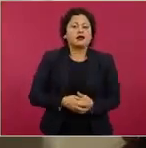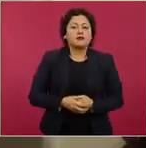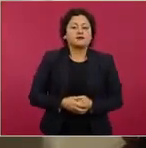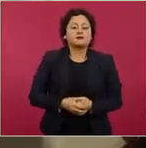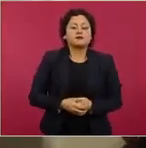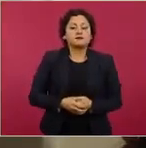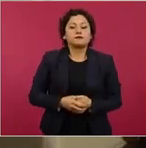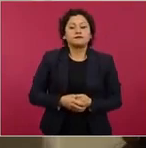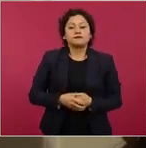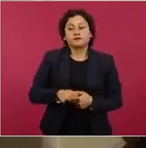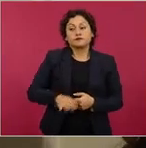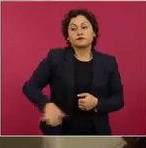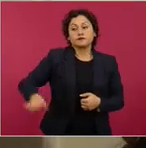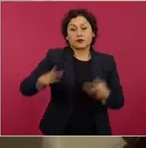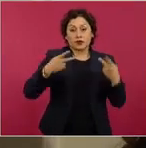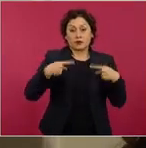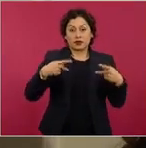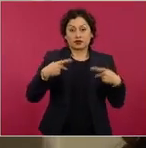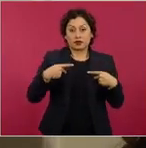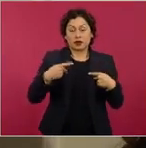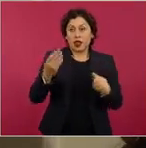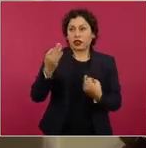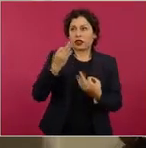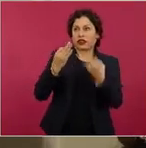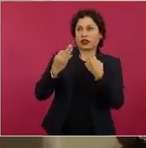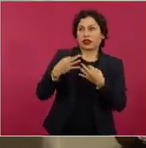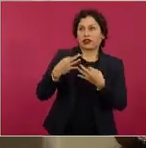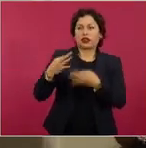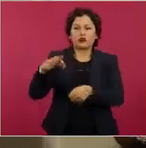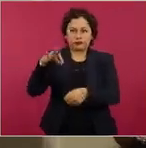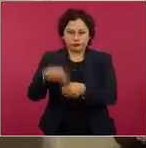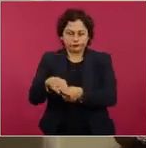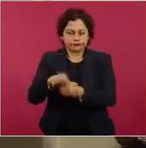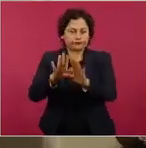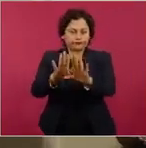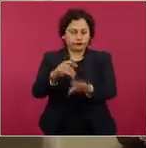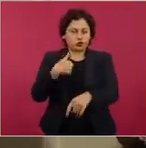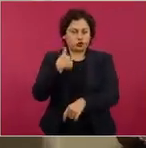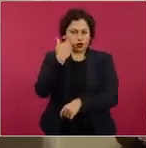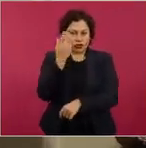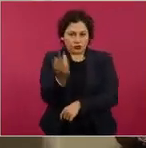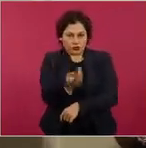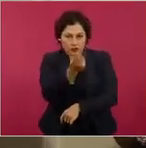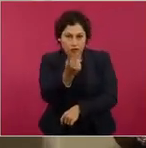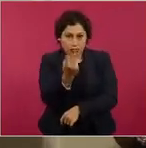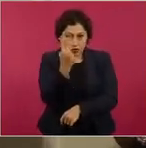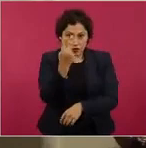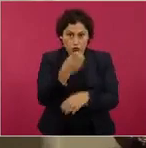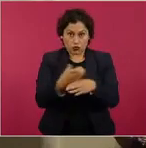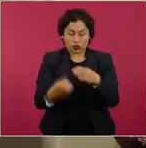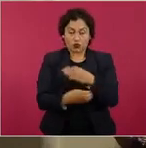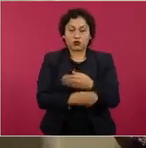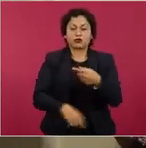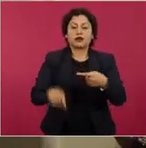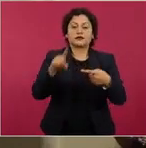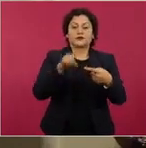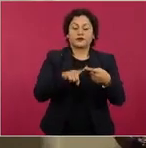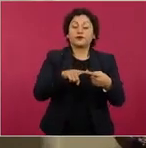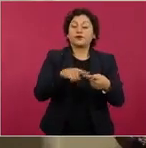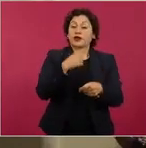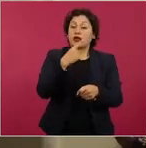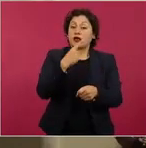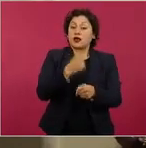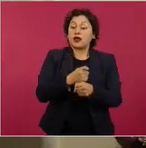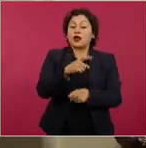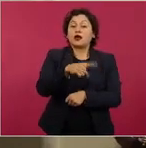ciudadanos, nos gustaría que nos respondiera 2 preguntas, presidente. Si es verdad que los ciudadanos que gocen de apoyos federales,